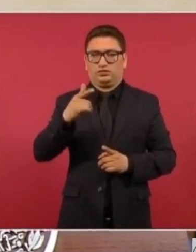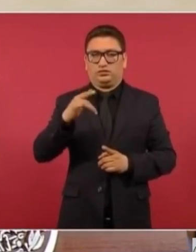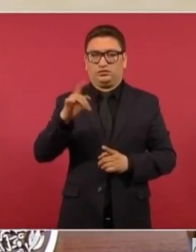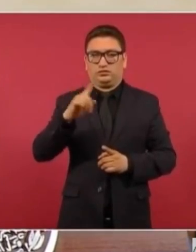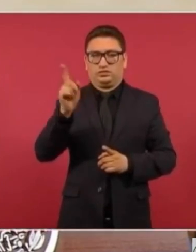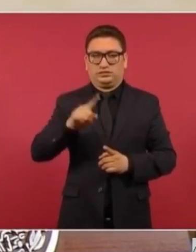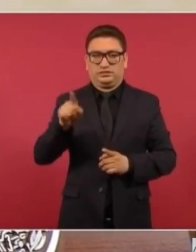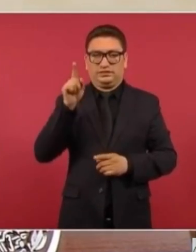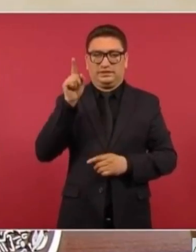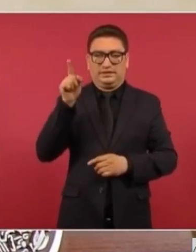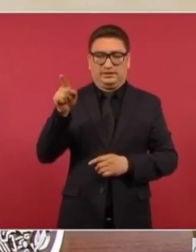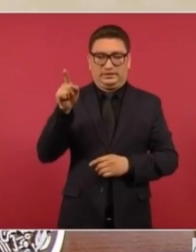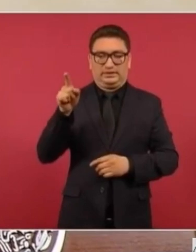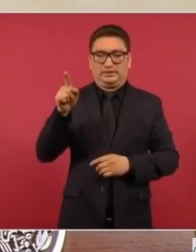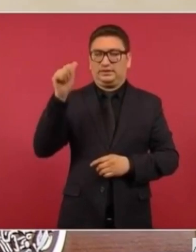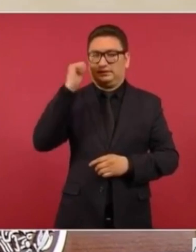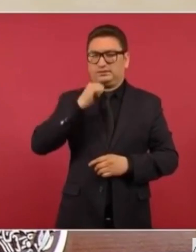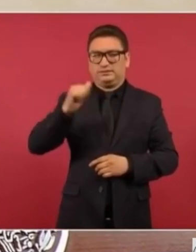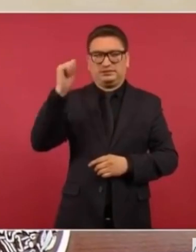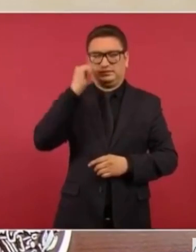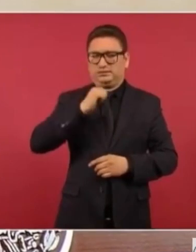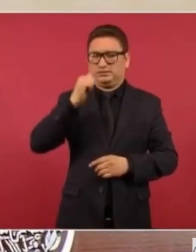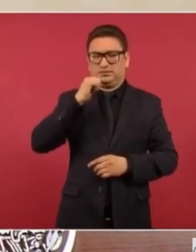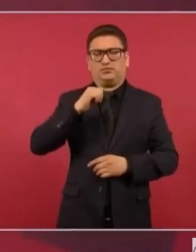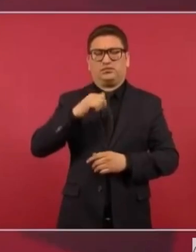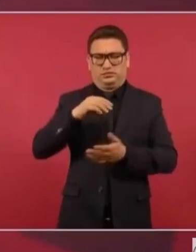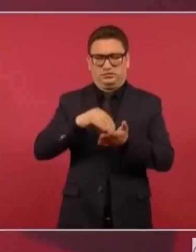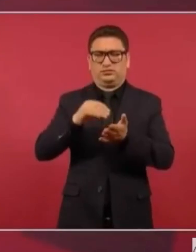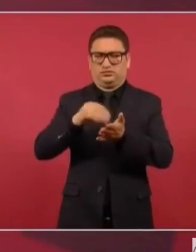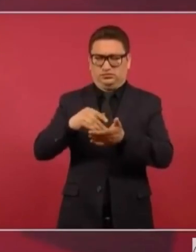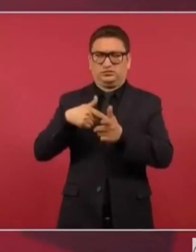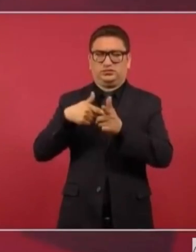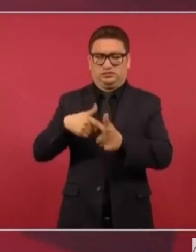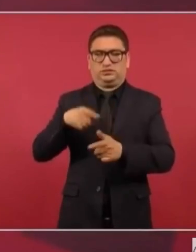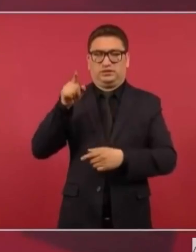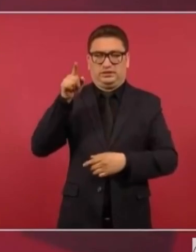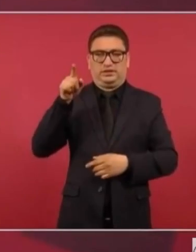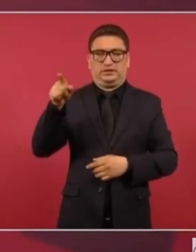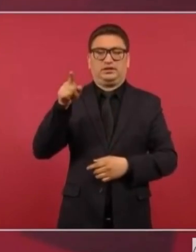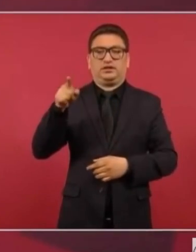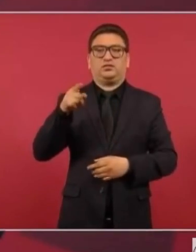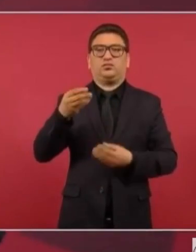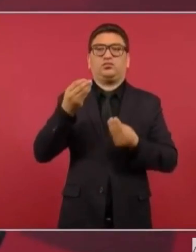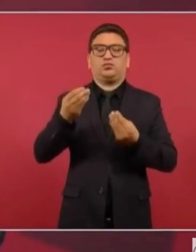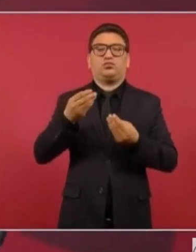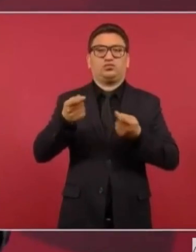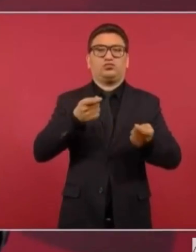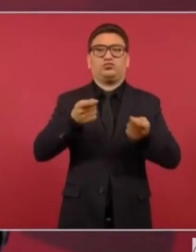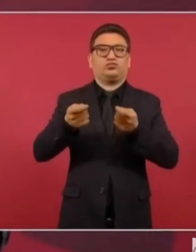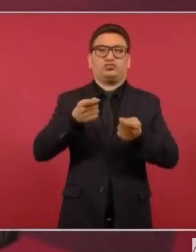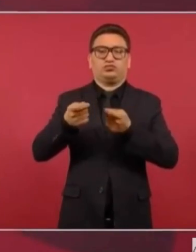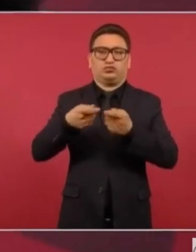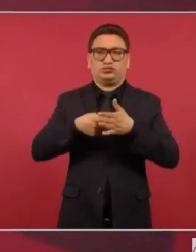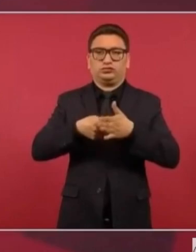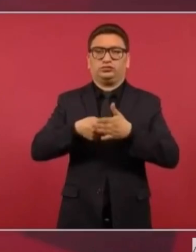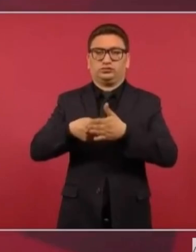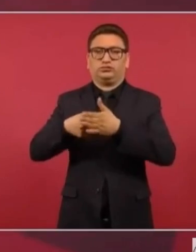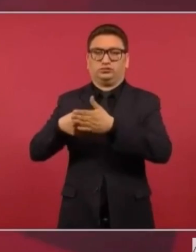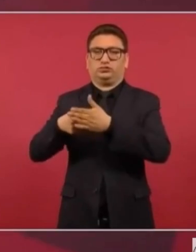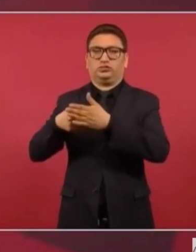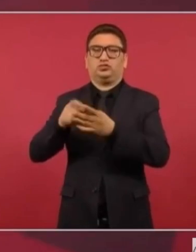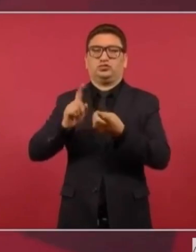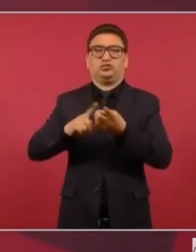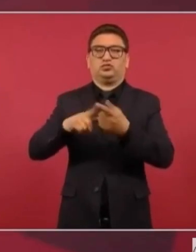que siempre fue y sigue teniendo mucha influencia en la